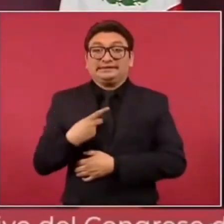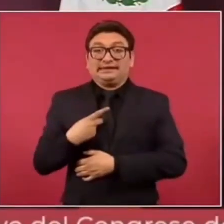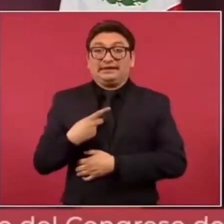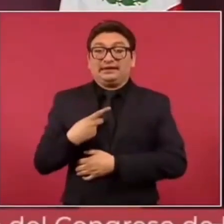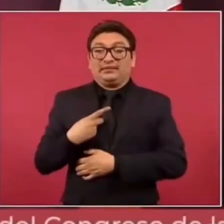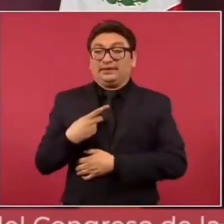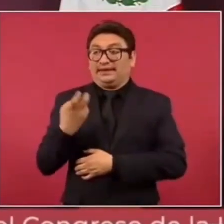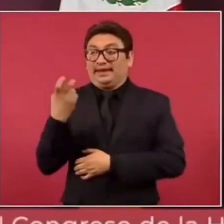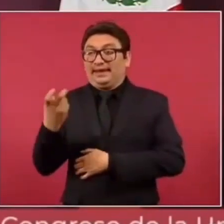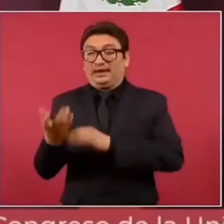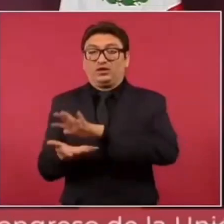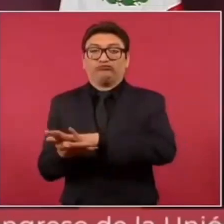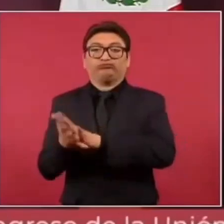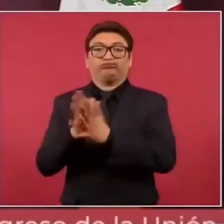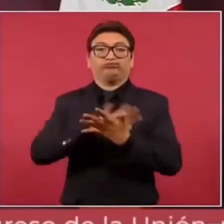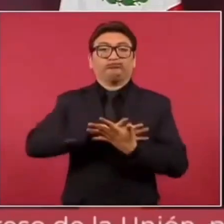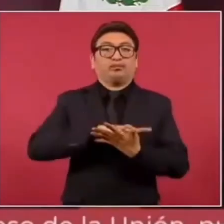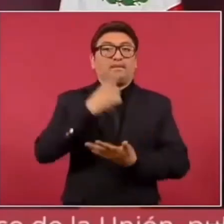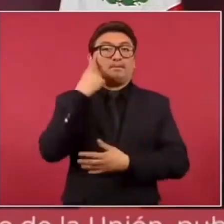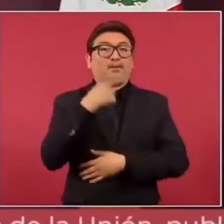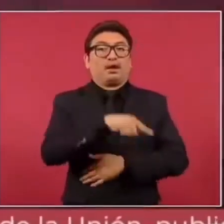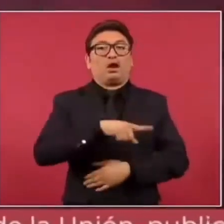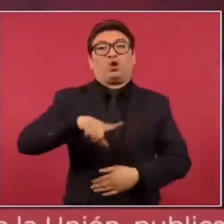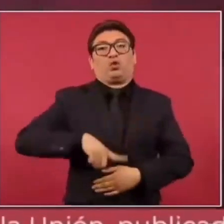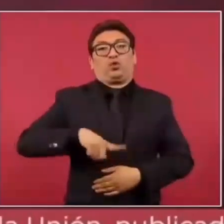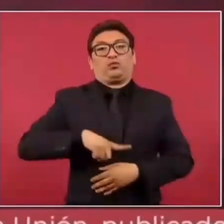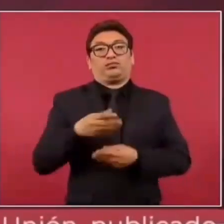la convirtieron en deuda pública